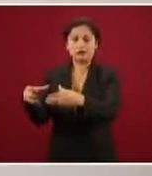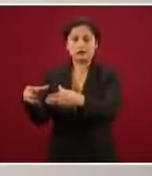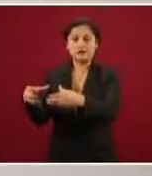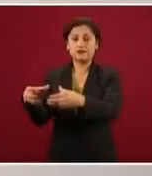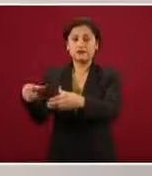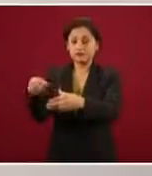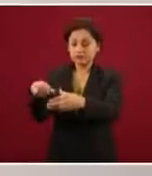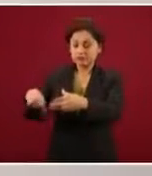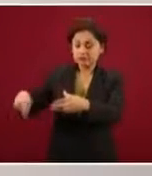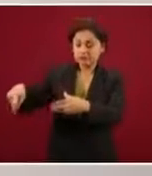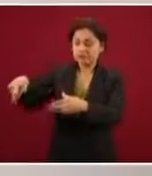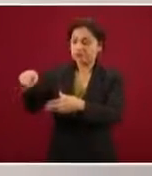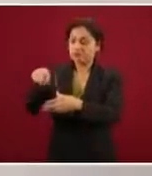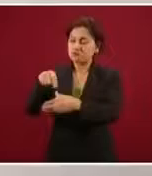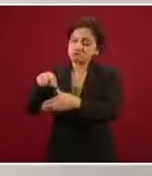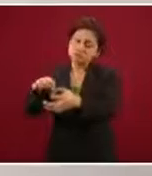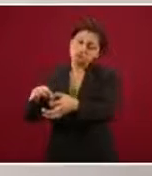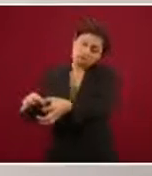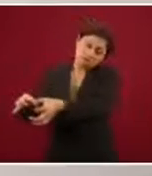se cuestione